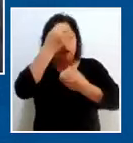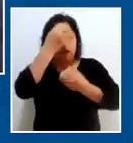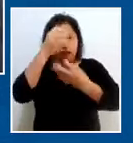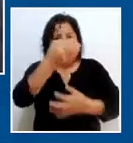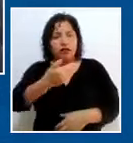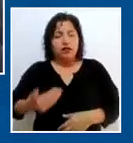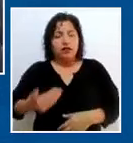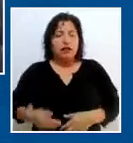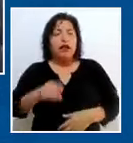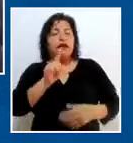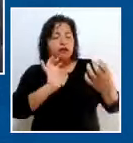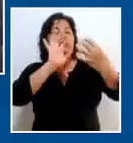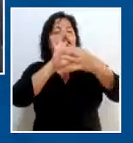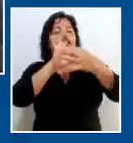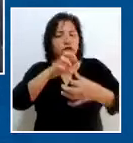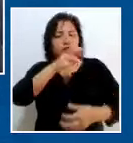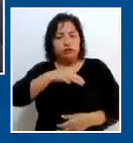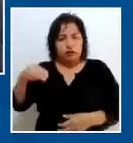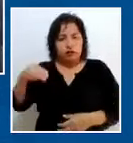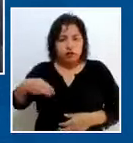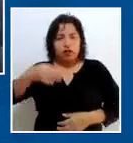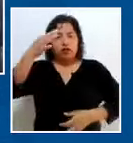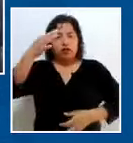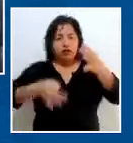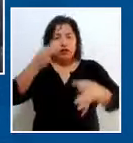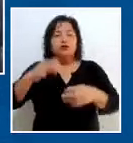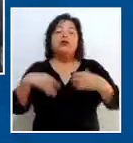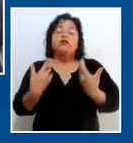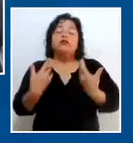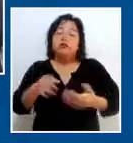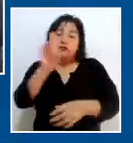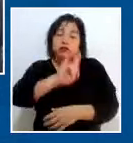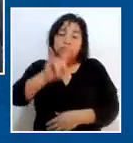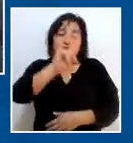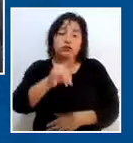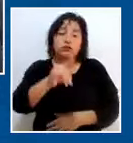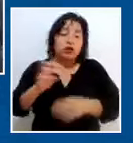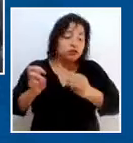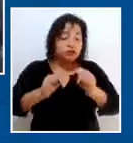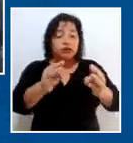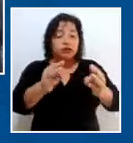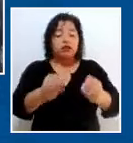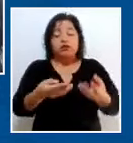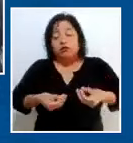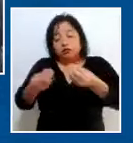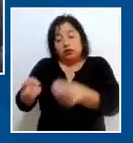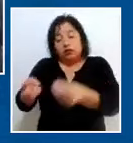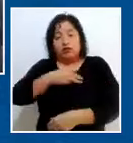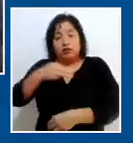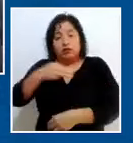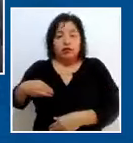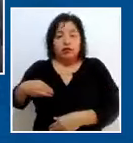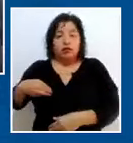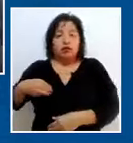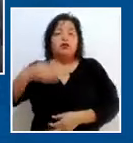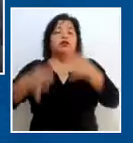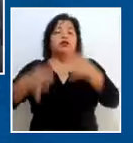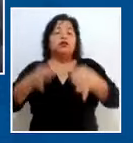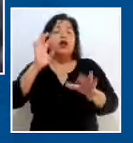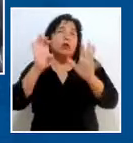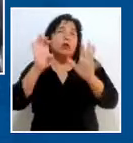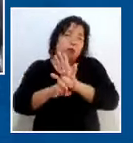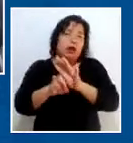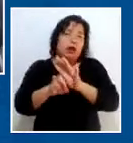adscrito al Ministerio de Justicia, entonces podemos usar los canales que nos brinda el Ministerio de Justicia, ¿no? Su mesa de partes